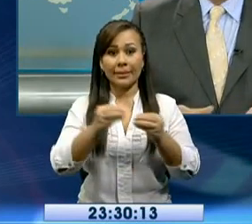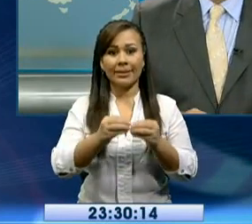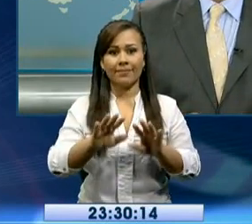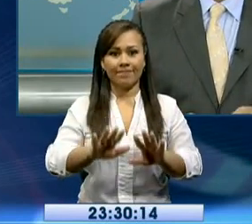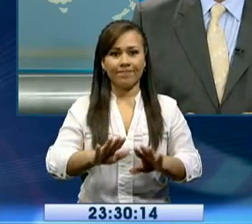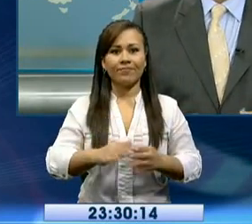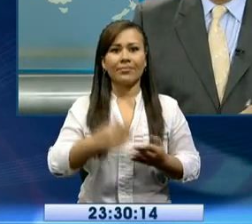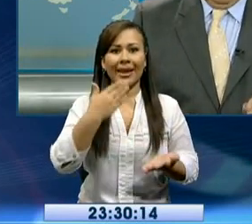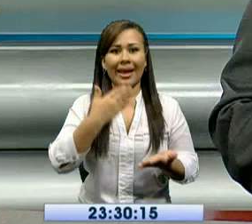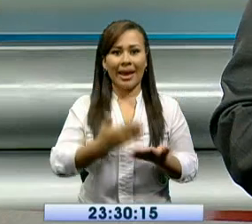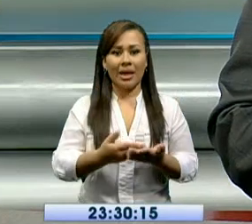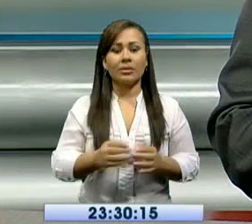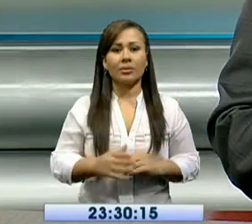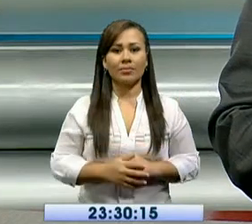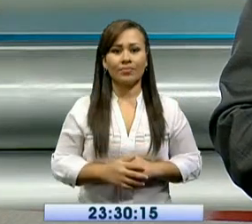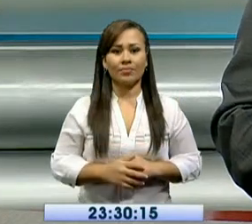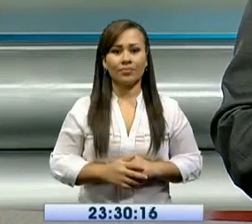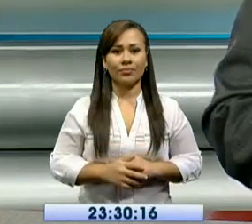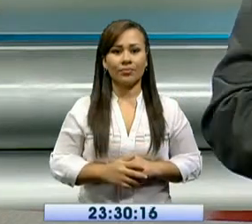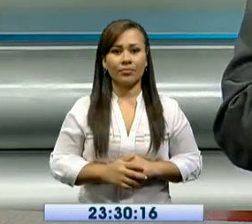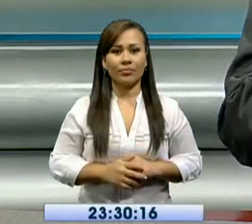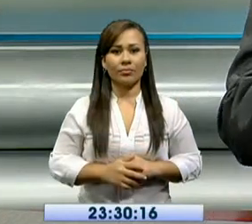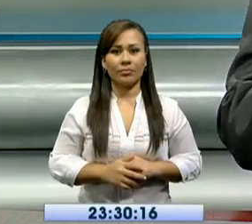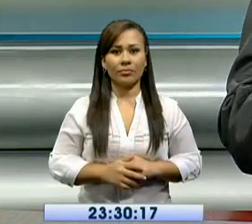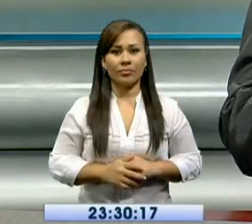de... Gracias, Jorge. Hablando de